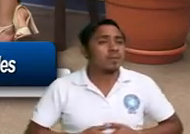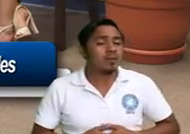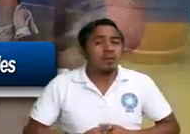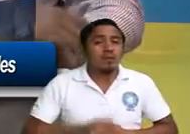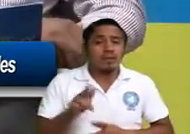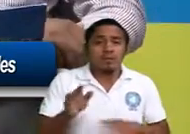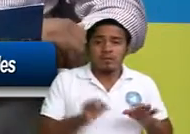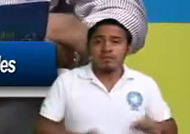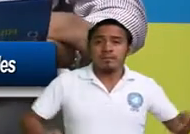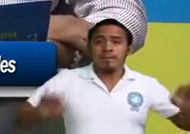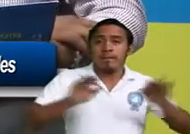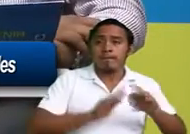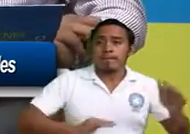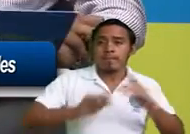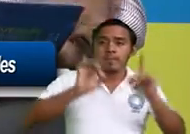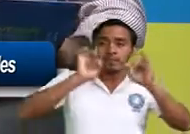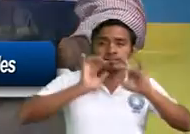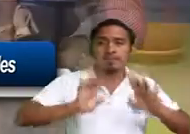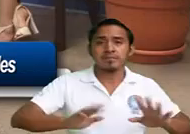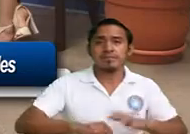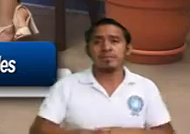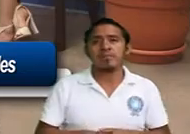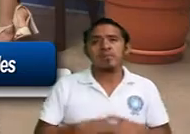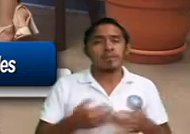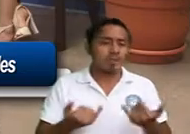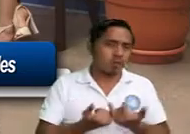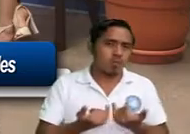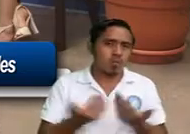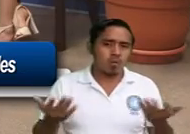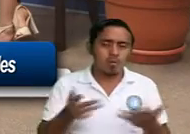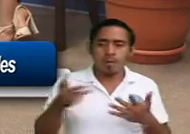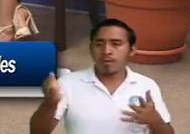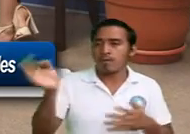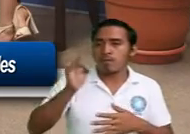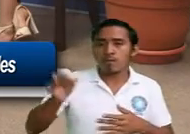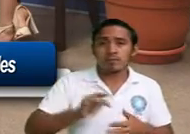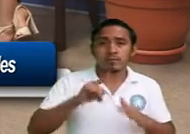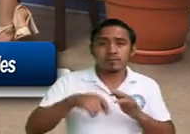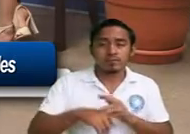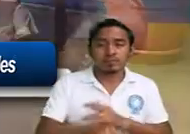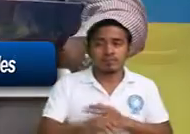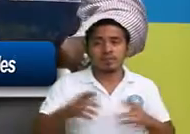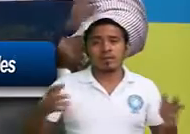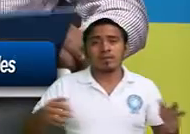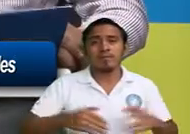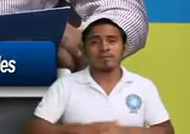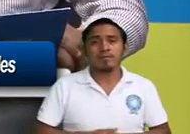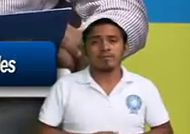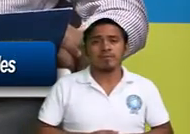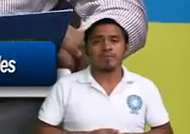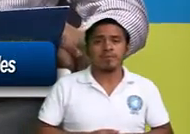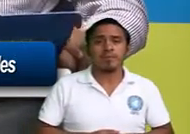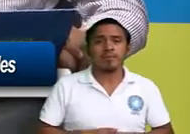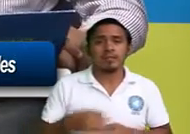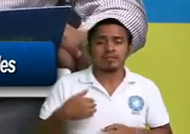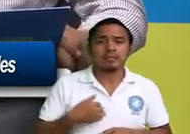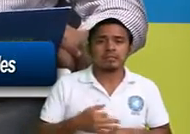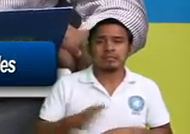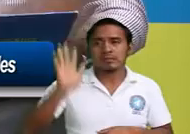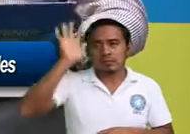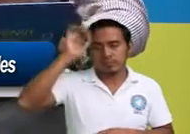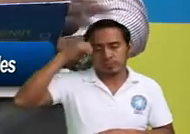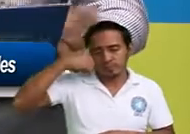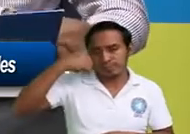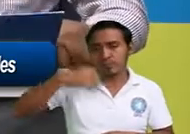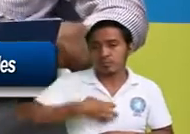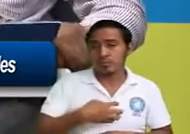más importante el cuidado, entonces. Claro. Obviamente sí. También la parte psicológica, porque la mujer, claro, obviamente se entristece al saber, sí, que